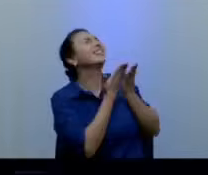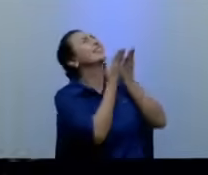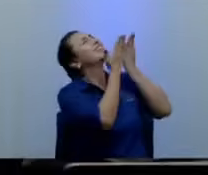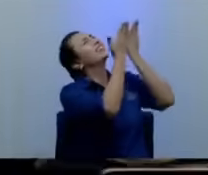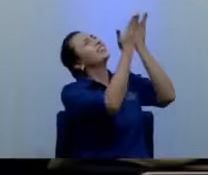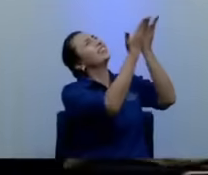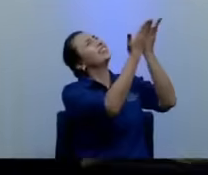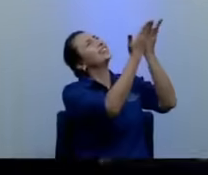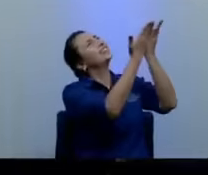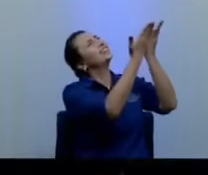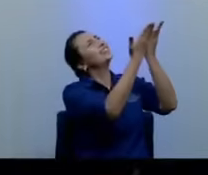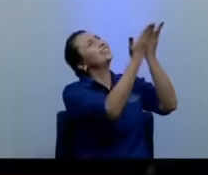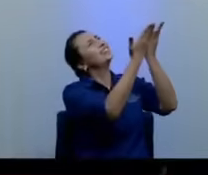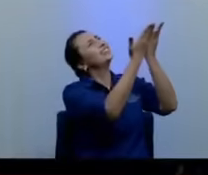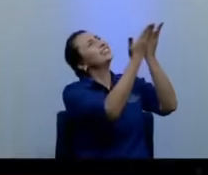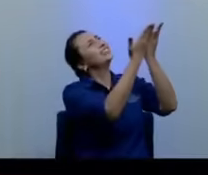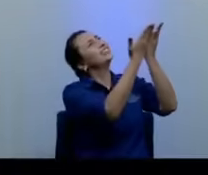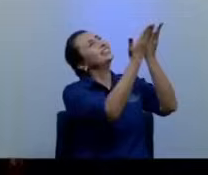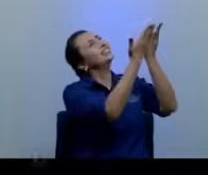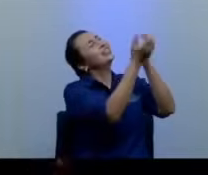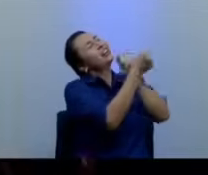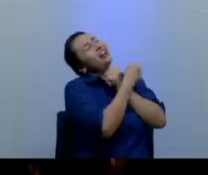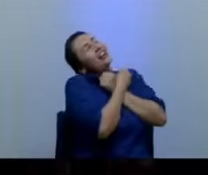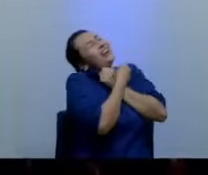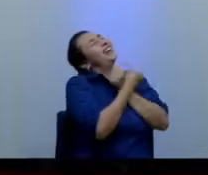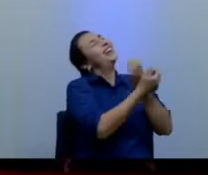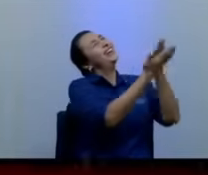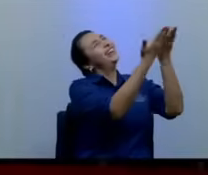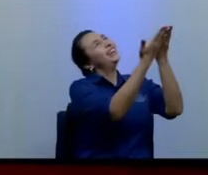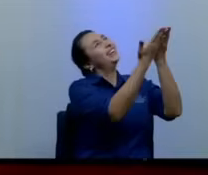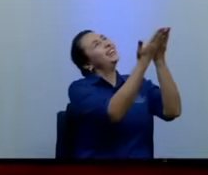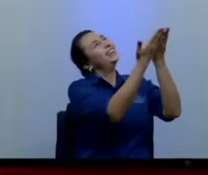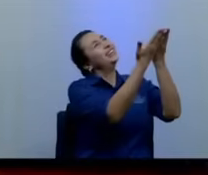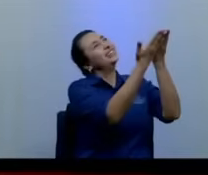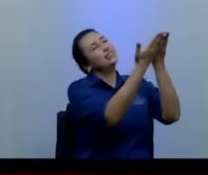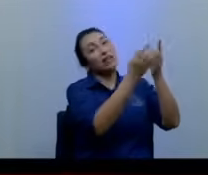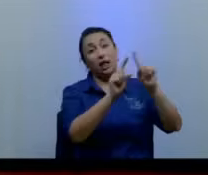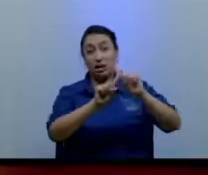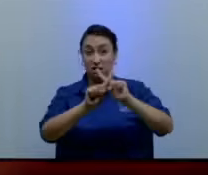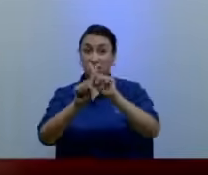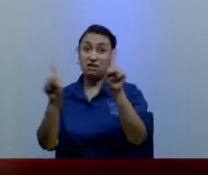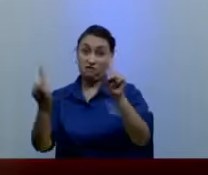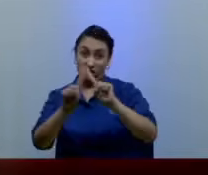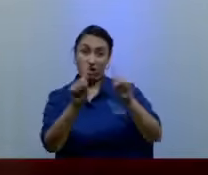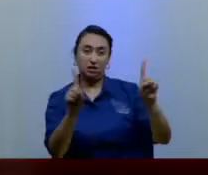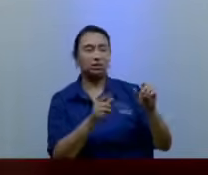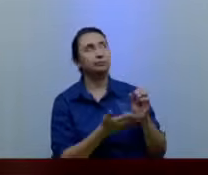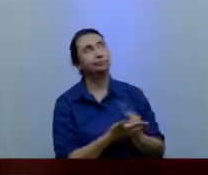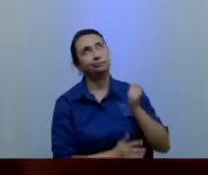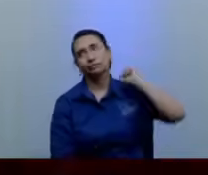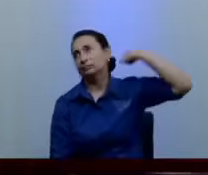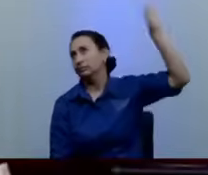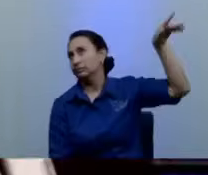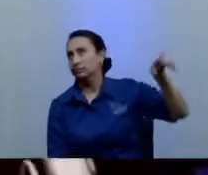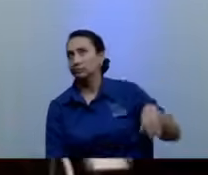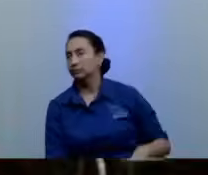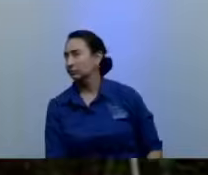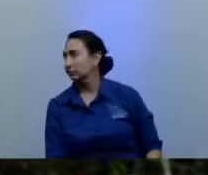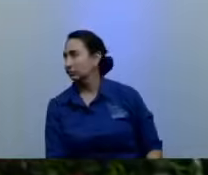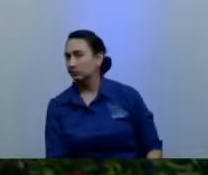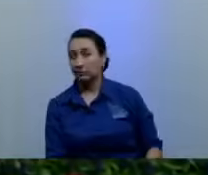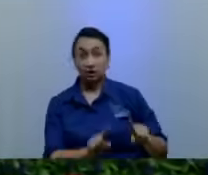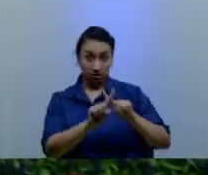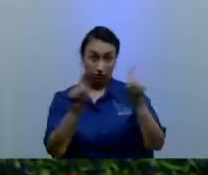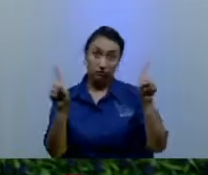sin amor, al final de cuentas, no recibe la misma bendición. Por eso es que la Biblia dice que Dios, ¿qué?